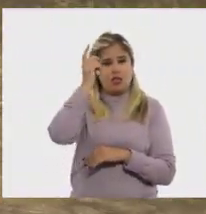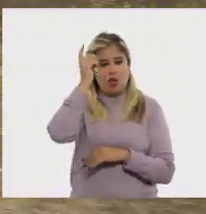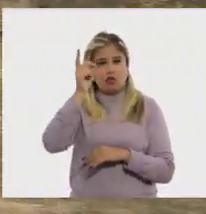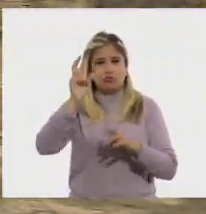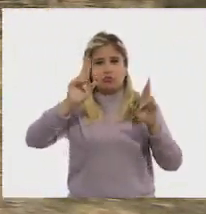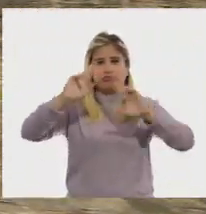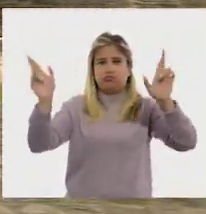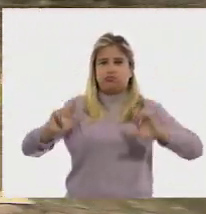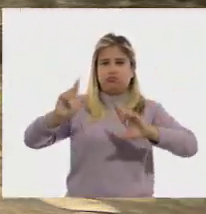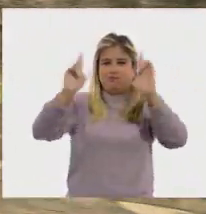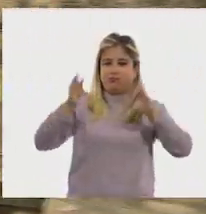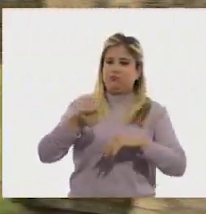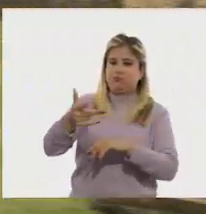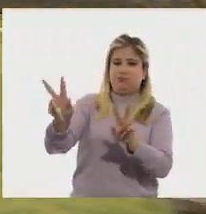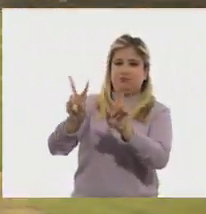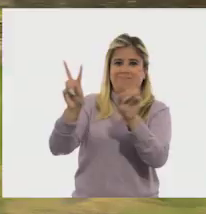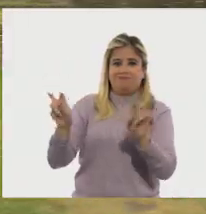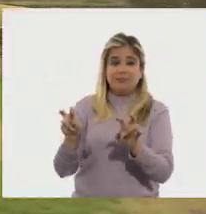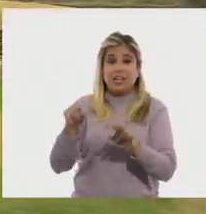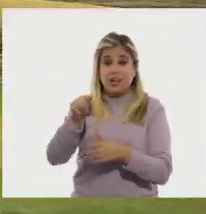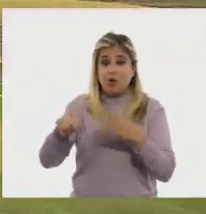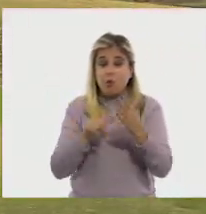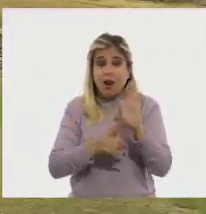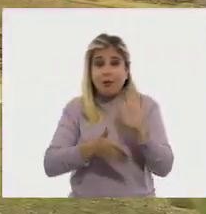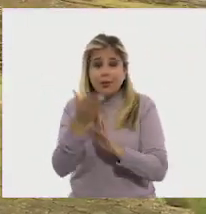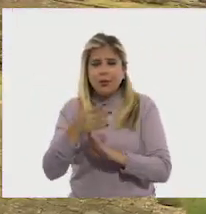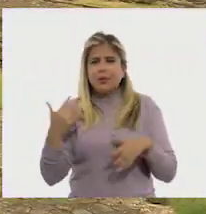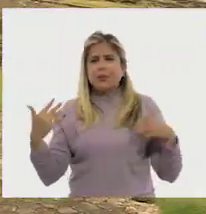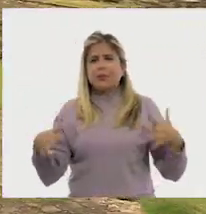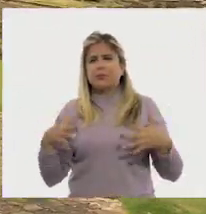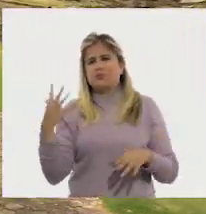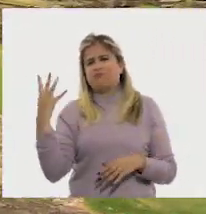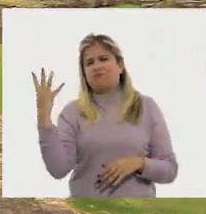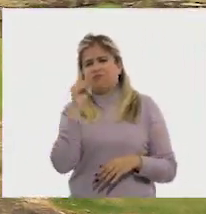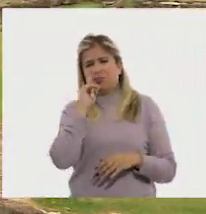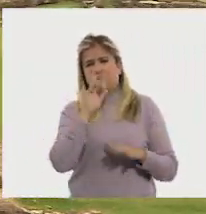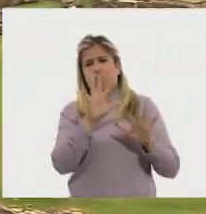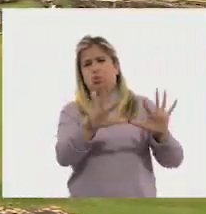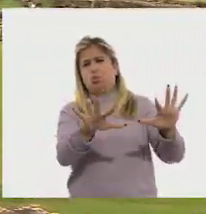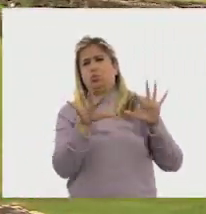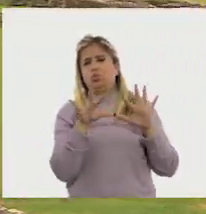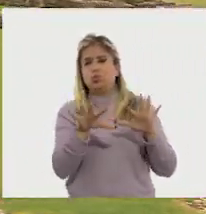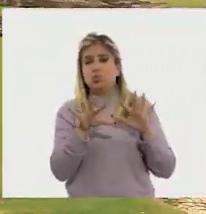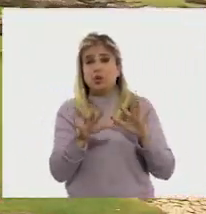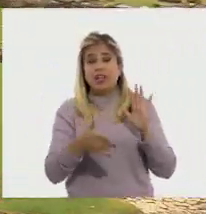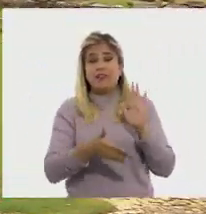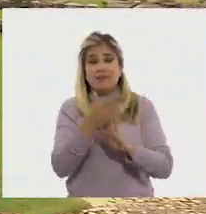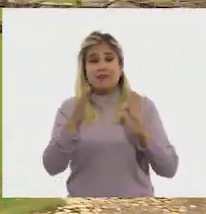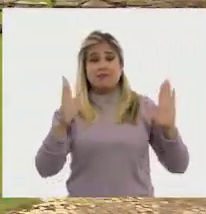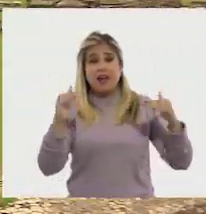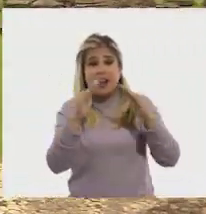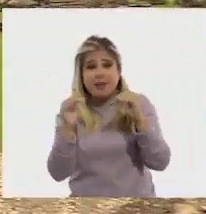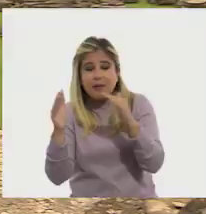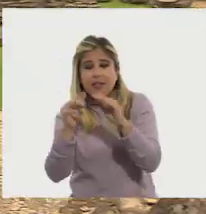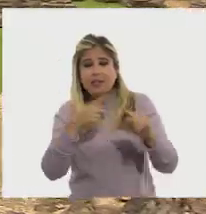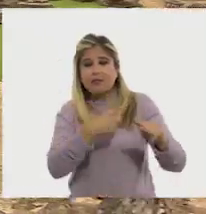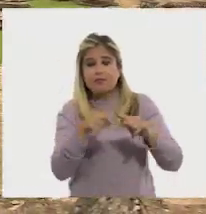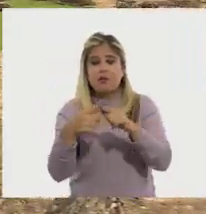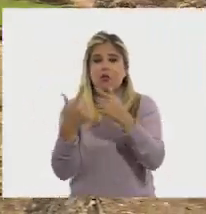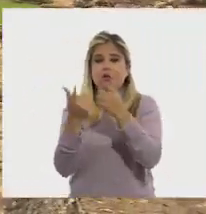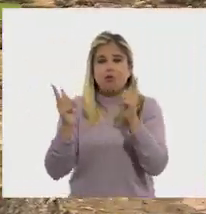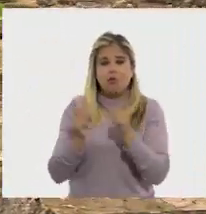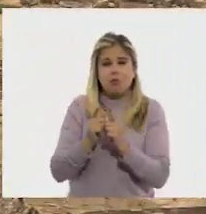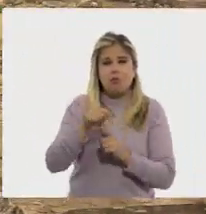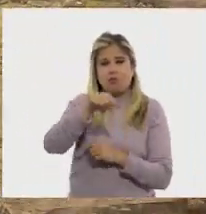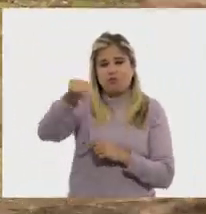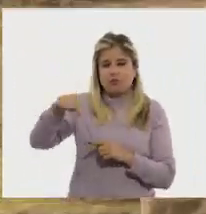Trueno. La arquitectura de este lugar es imponente. Se encuentran majestuosos edificios como el Grupo Plaza del Arroyo,